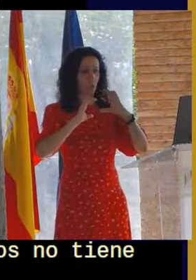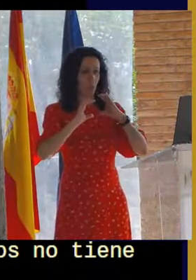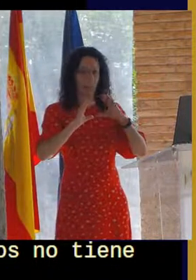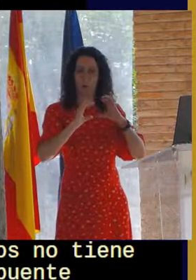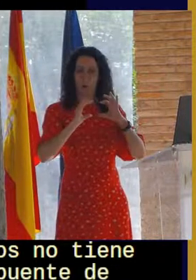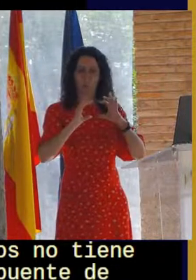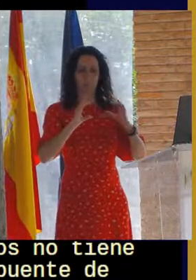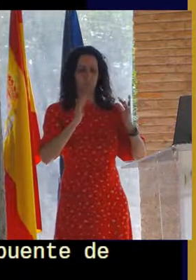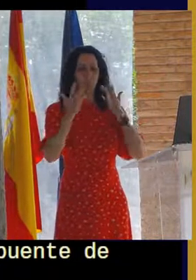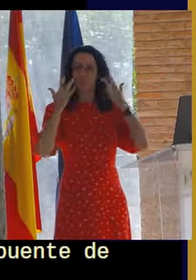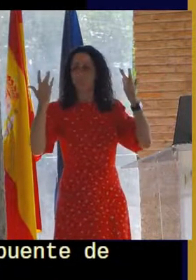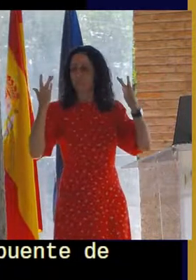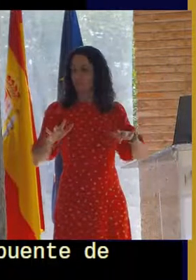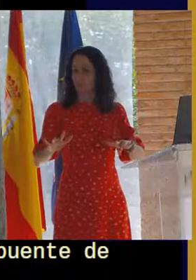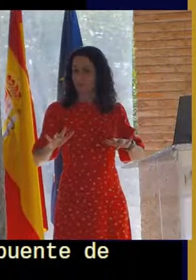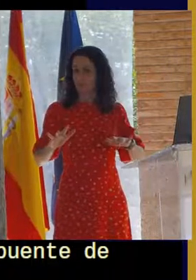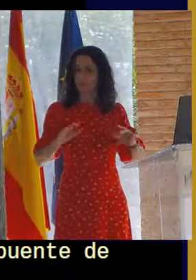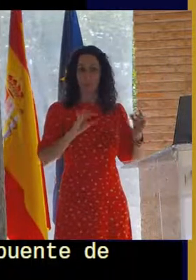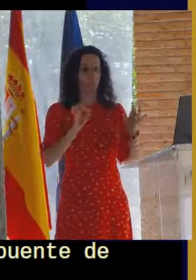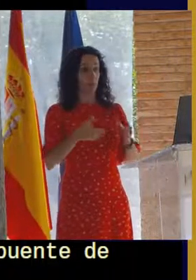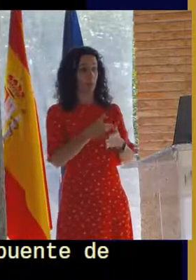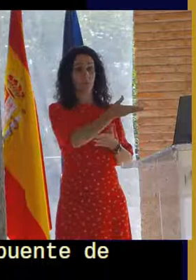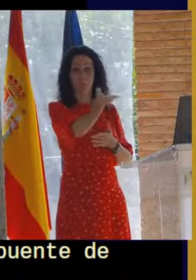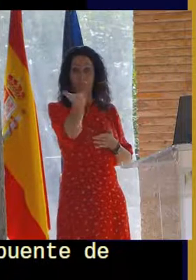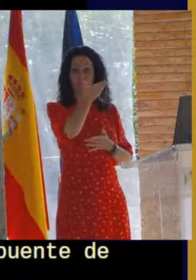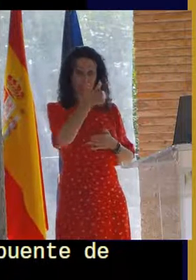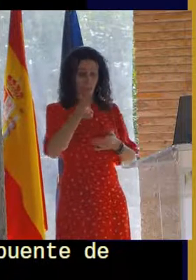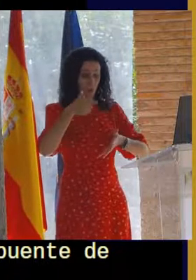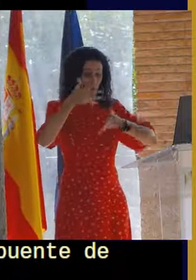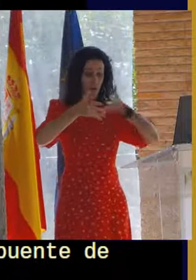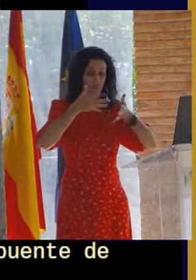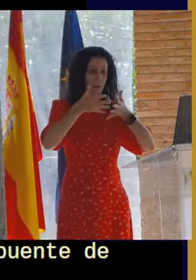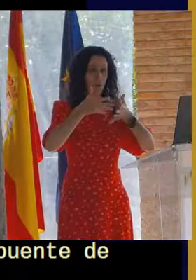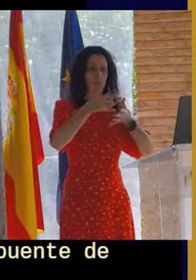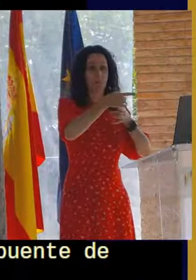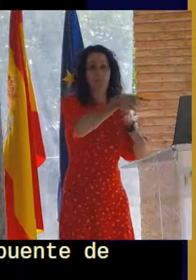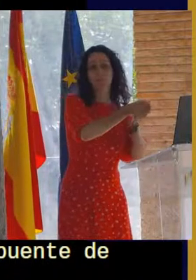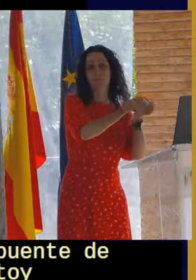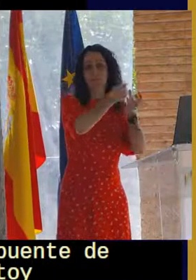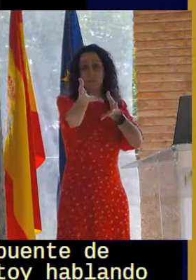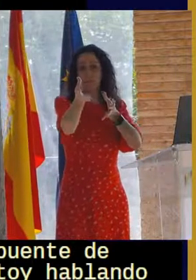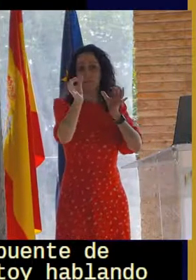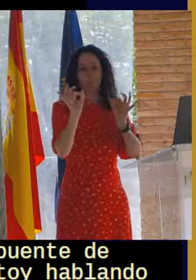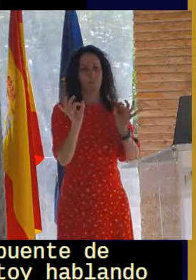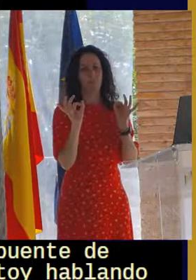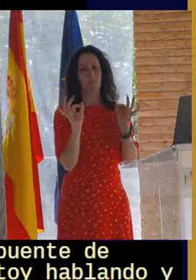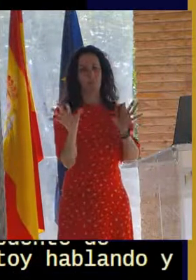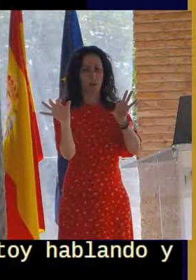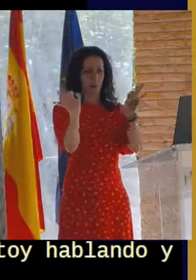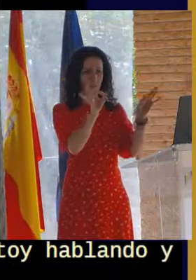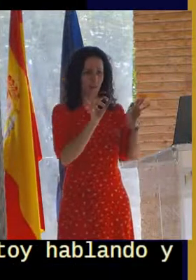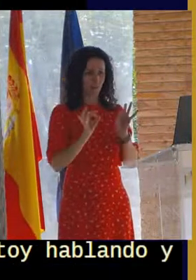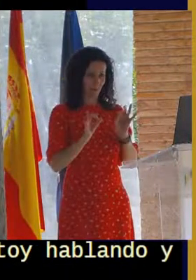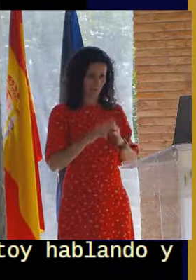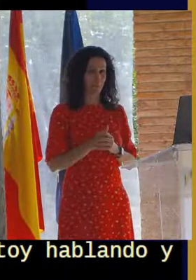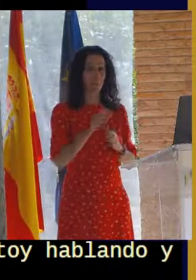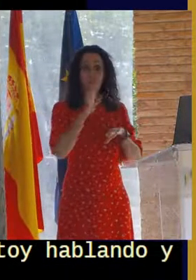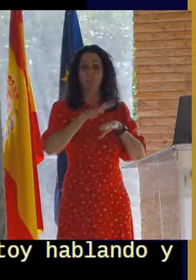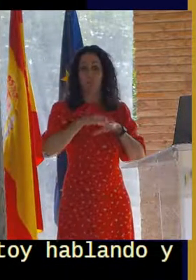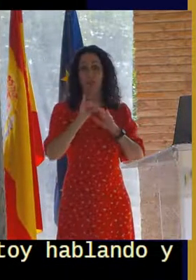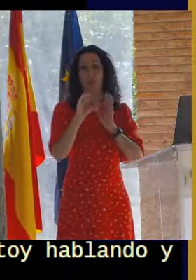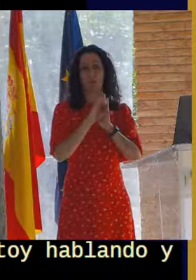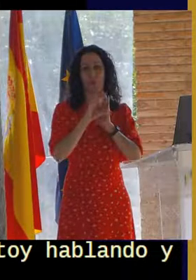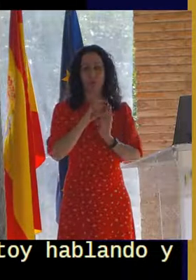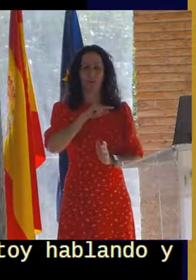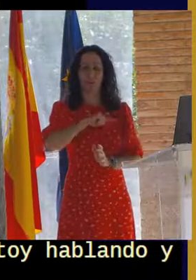es un puente de comunicación es neutral al igual que bueno yo estoy hablando y las intérpretes están eh